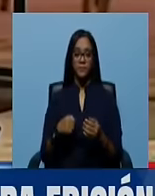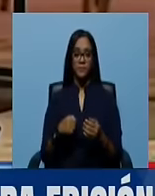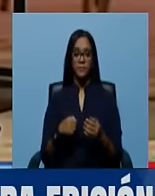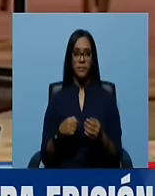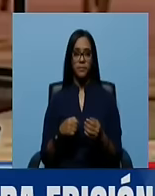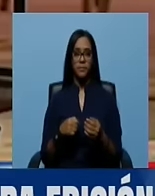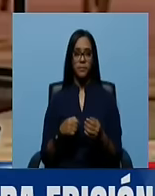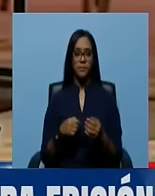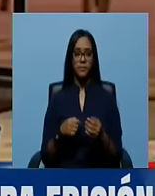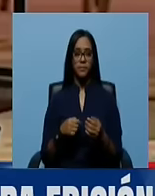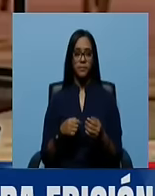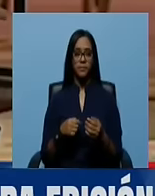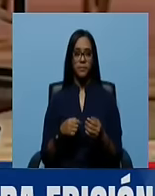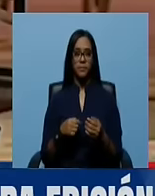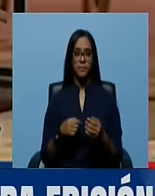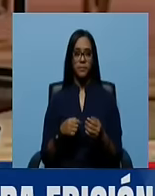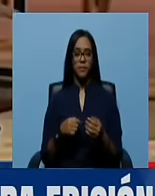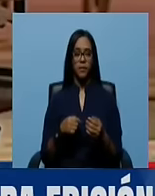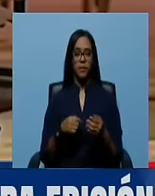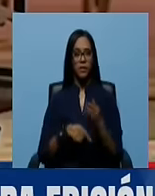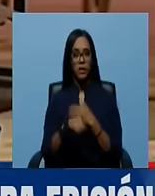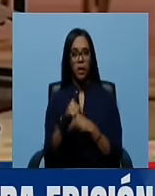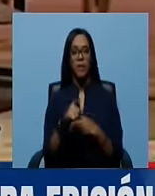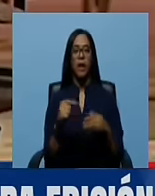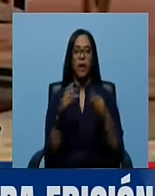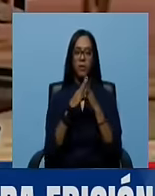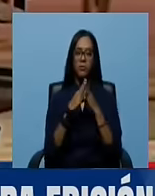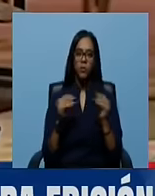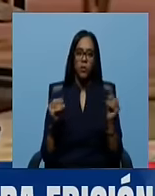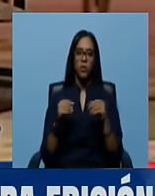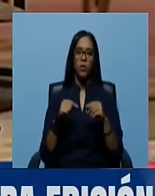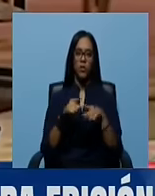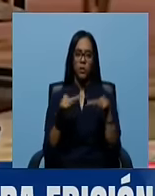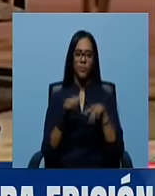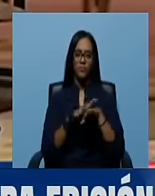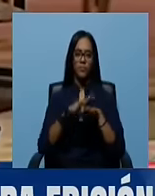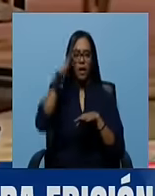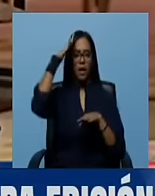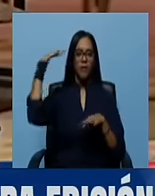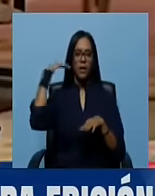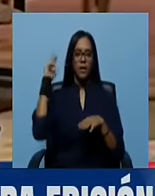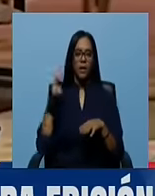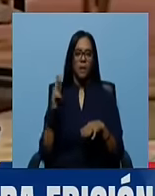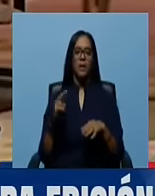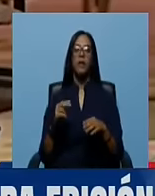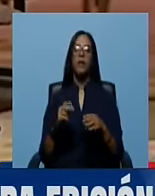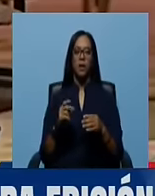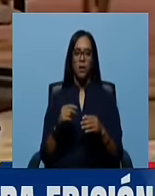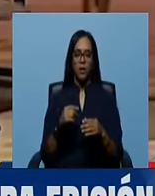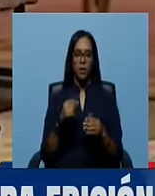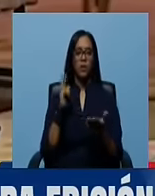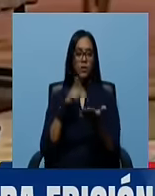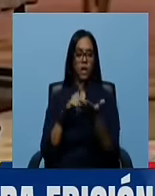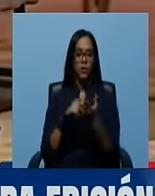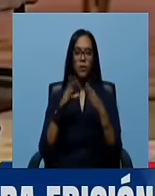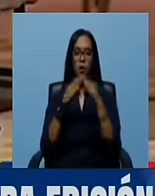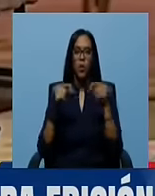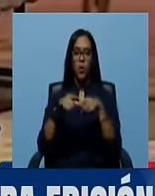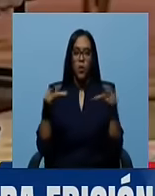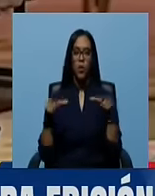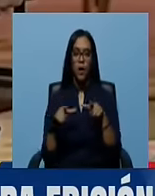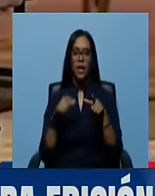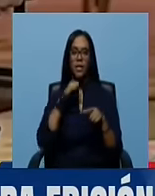a todos los lugares históricos. ¿cómo se llama? La ciudad